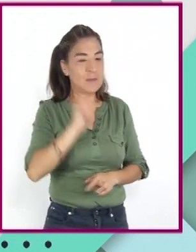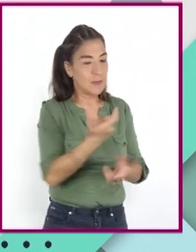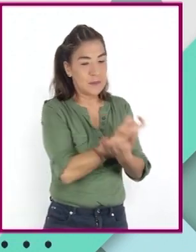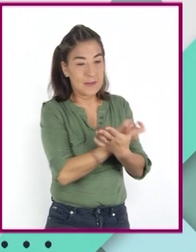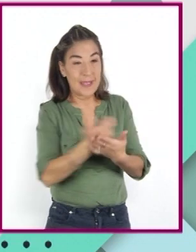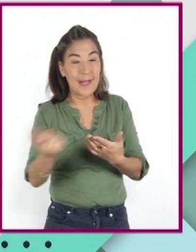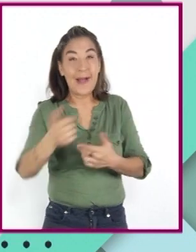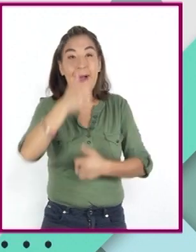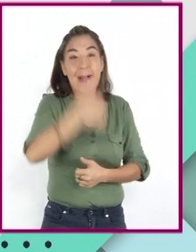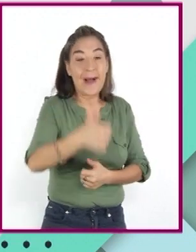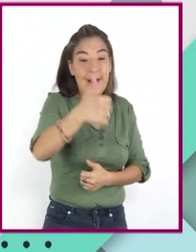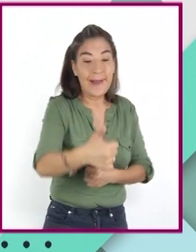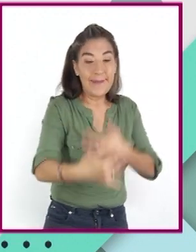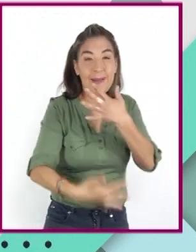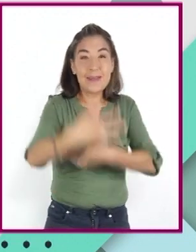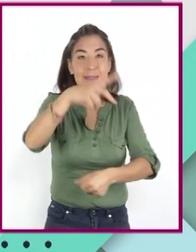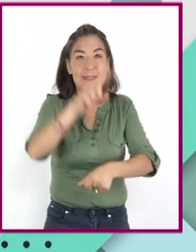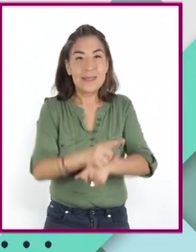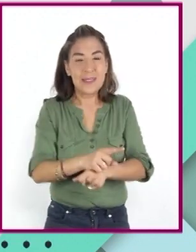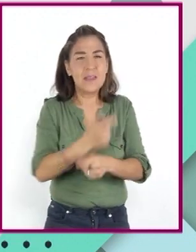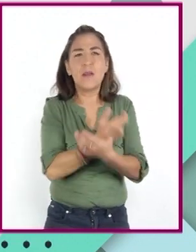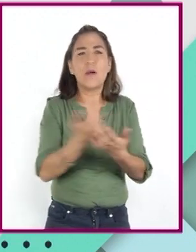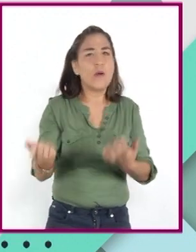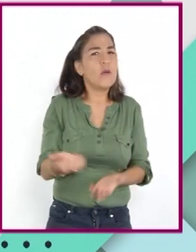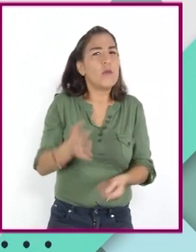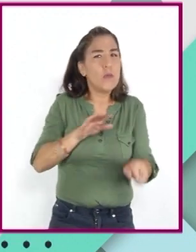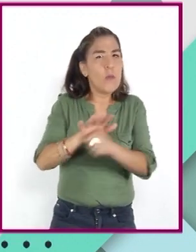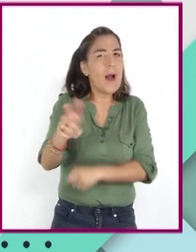quincena. ¿Cuál es su sueldo fijo?